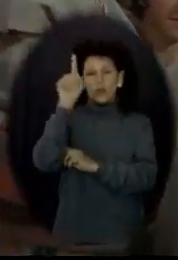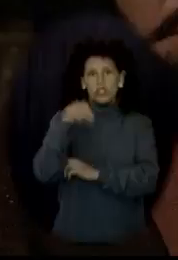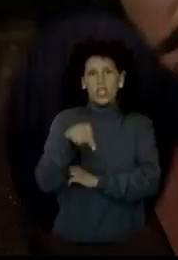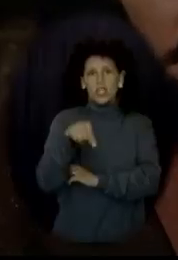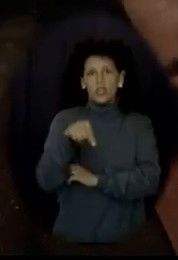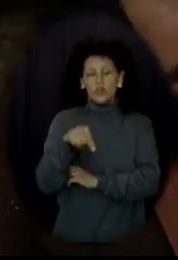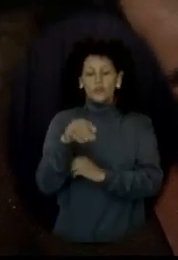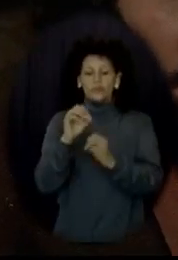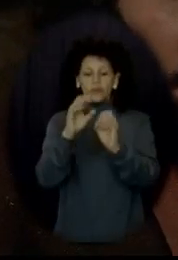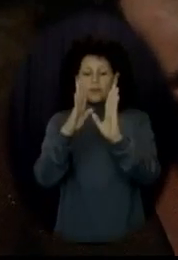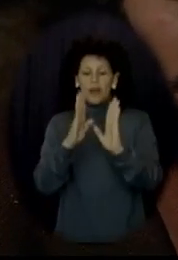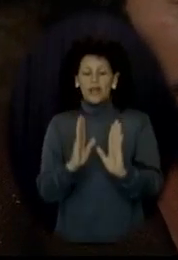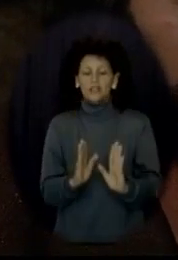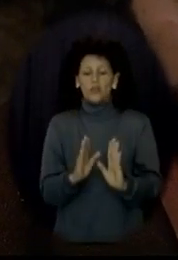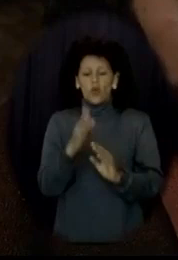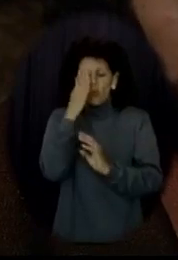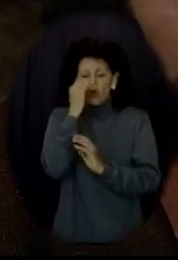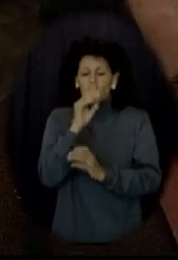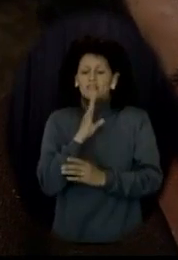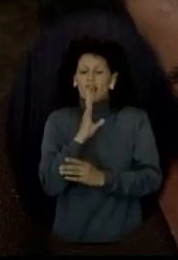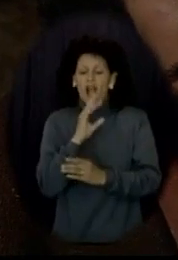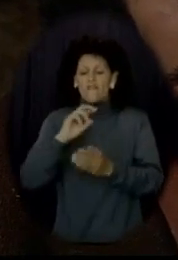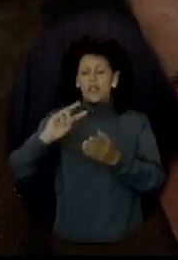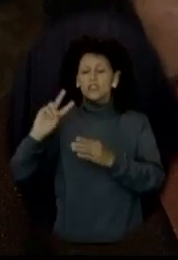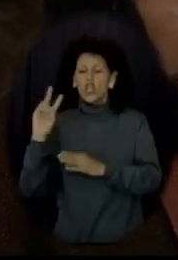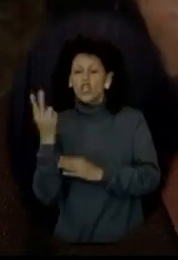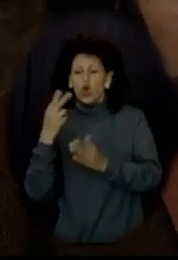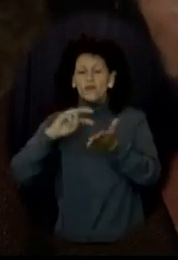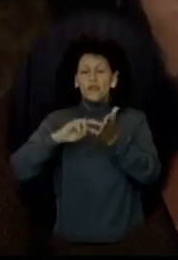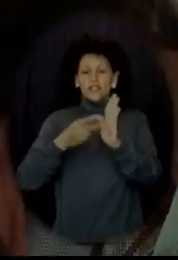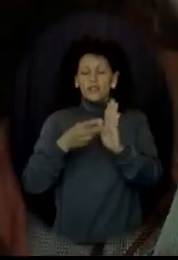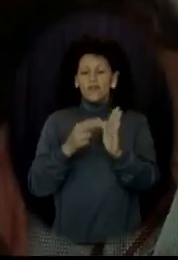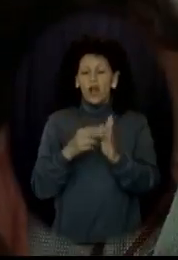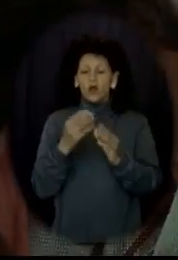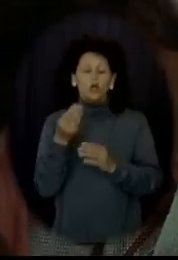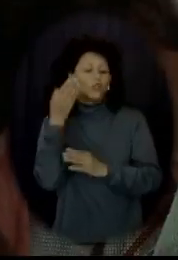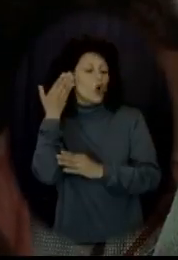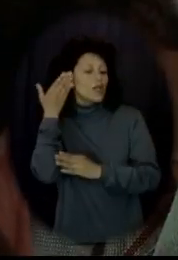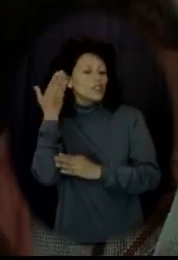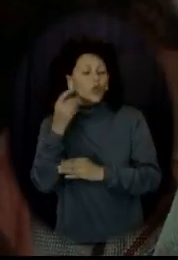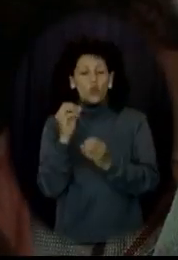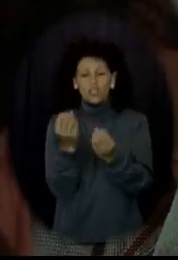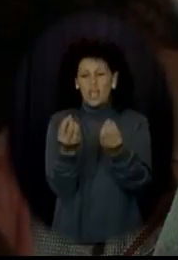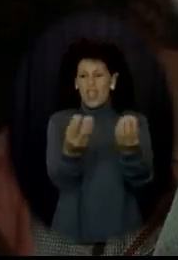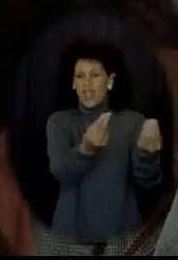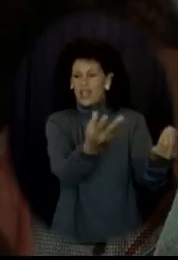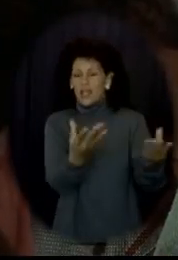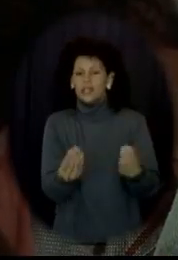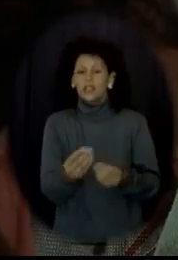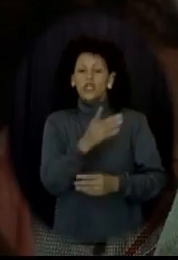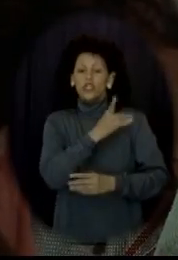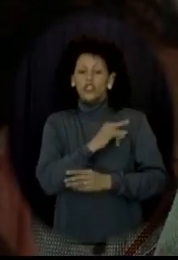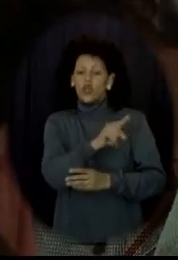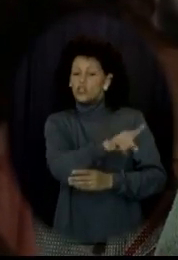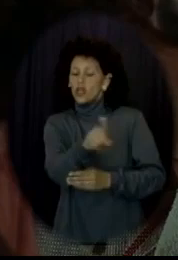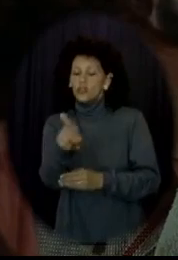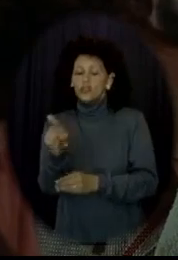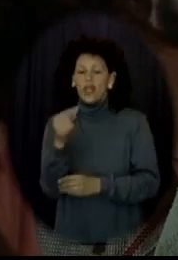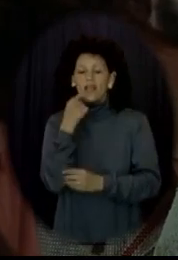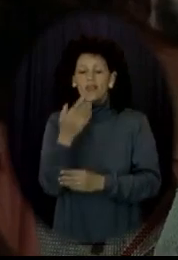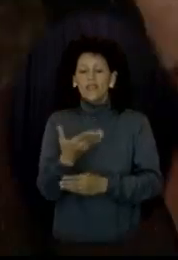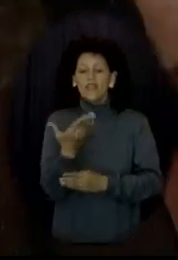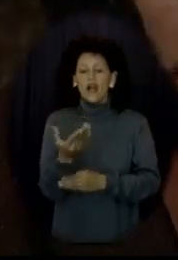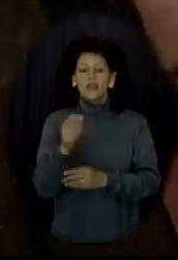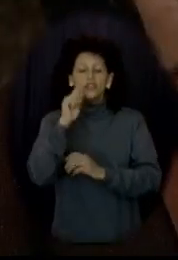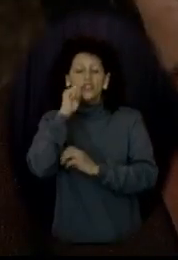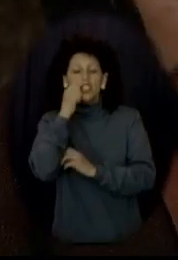semilla. Maestro, ¿por qué hablas en parábolas cuando te escucha la gente? A ustedes Dios les dio a conocer los